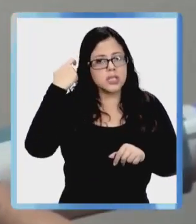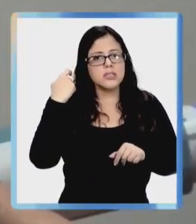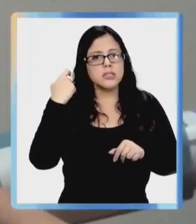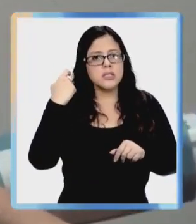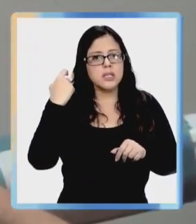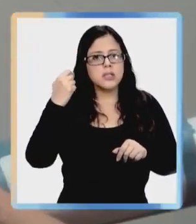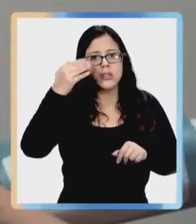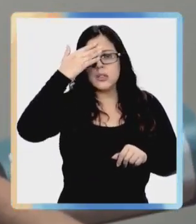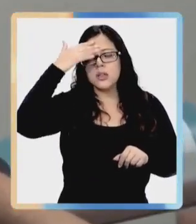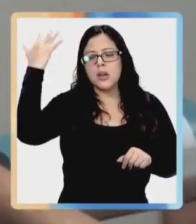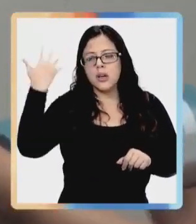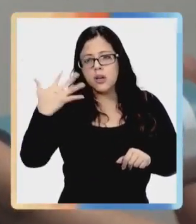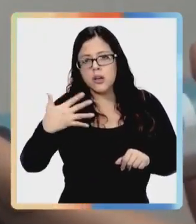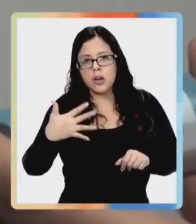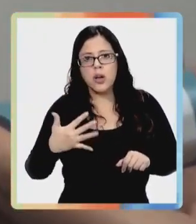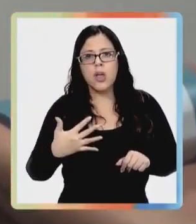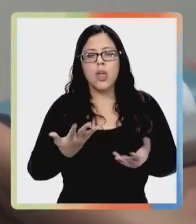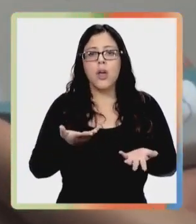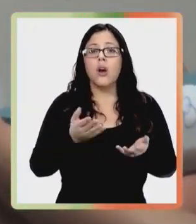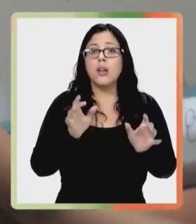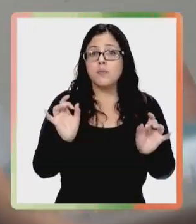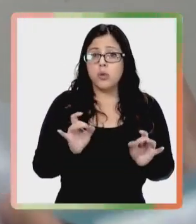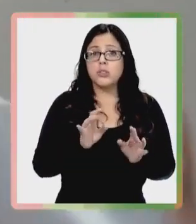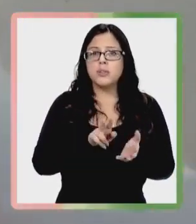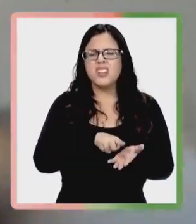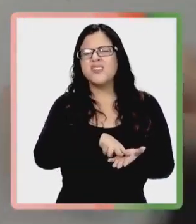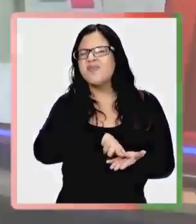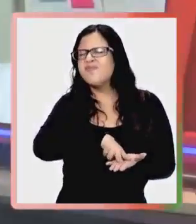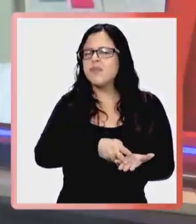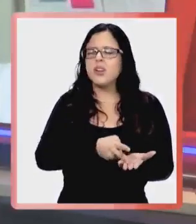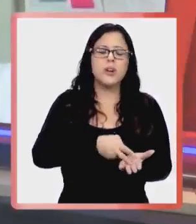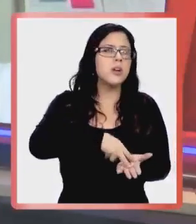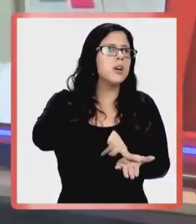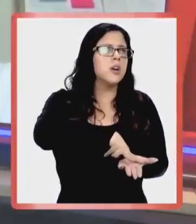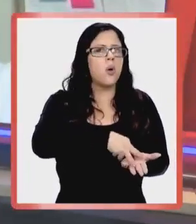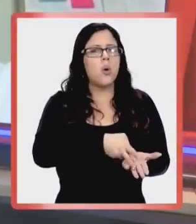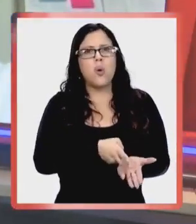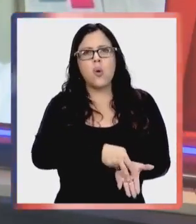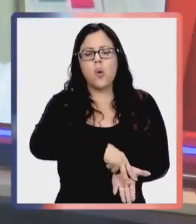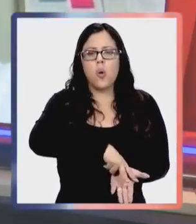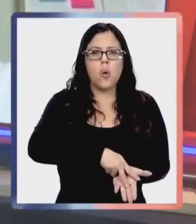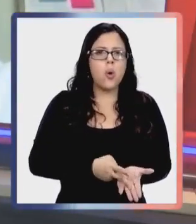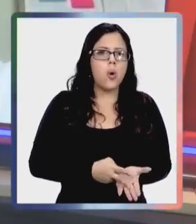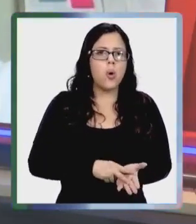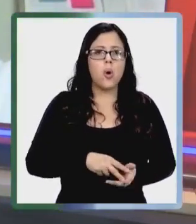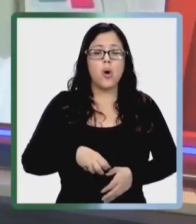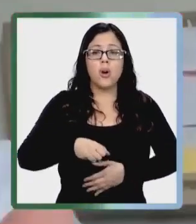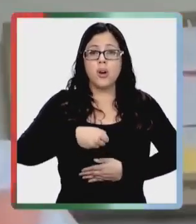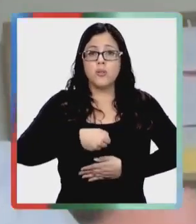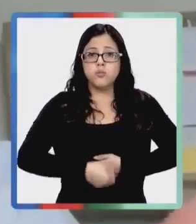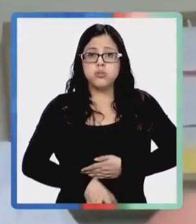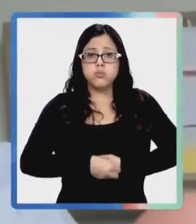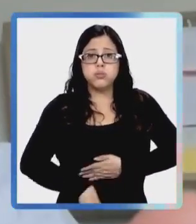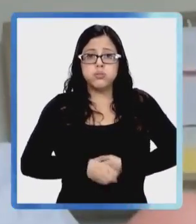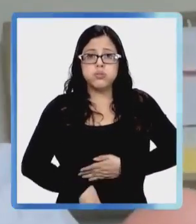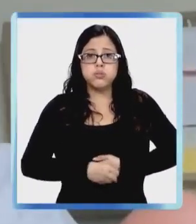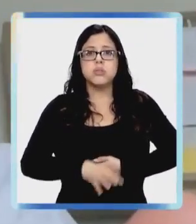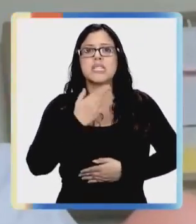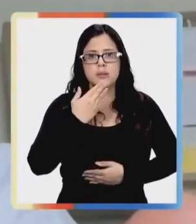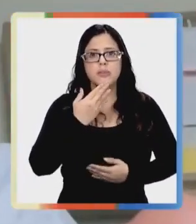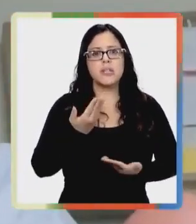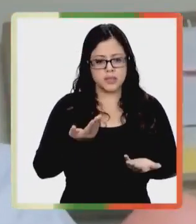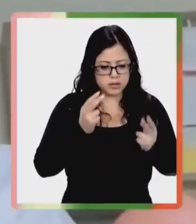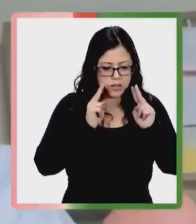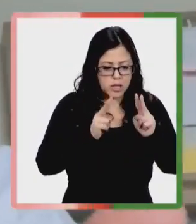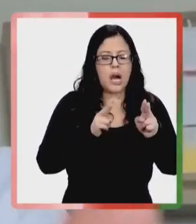conciencia. Fiebre alta y convulsiones. Eso también es un signo de alarma. Una diarrea prolongada debe hacernos llevar al